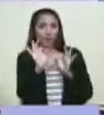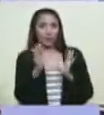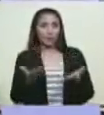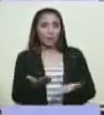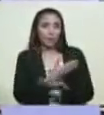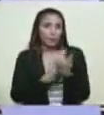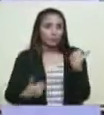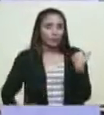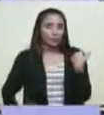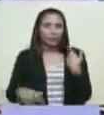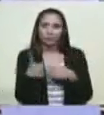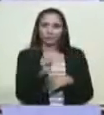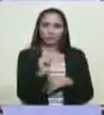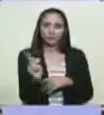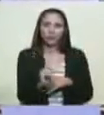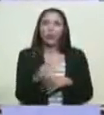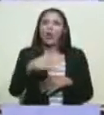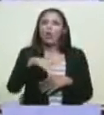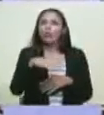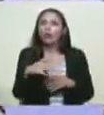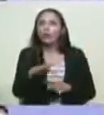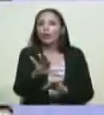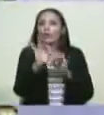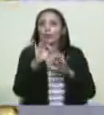¿Dónde se elige el presidente de Venezuela?